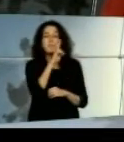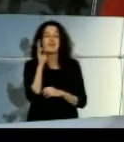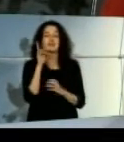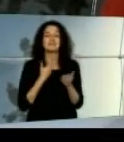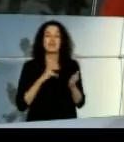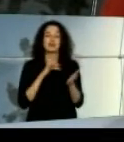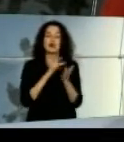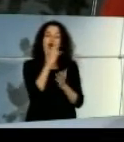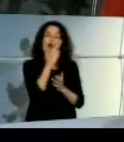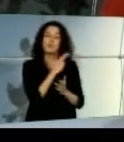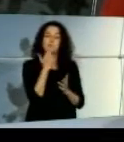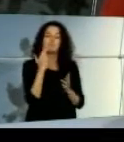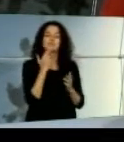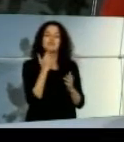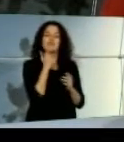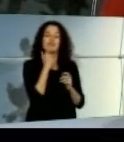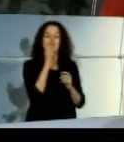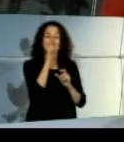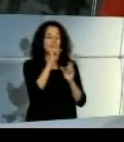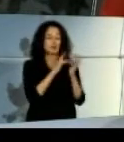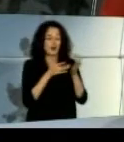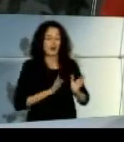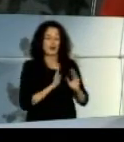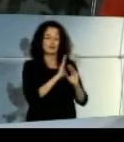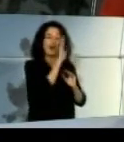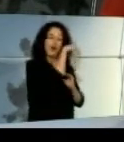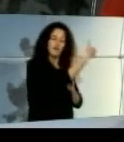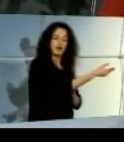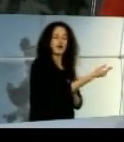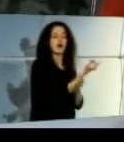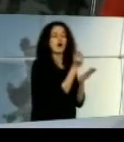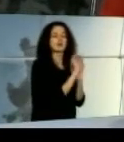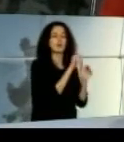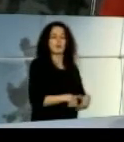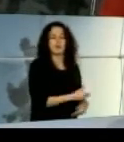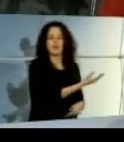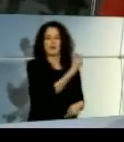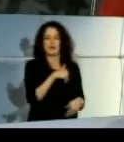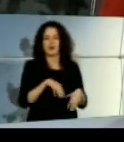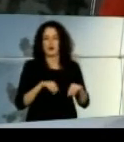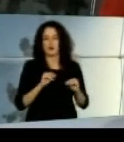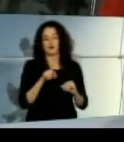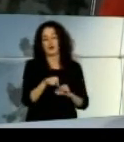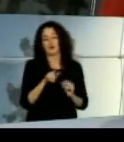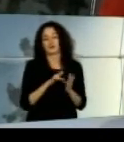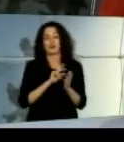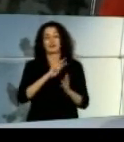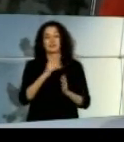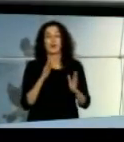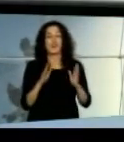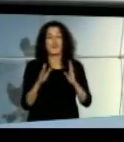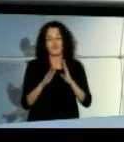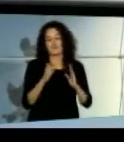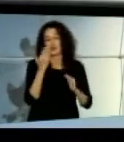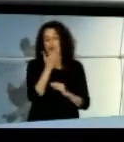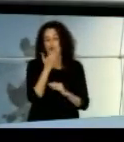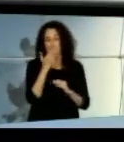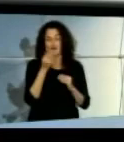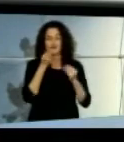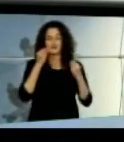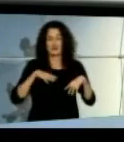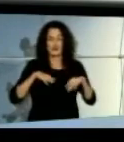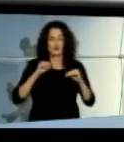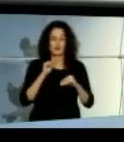estaban fuera otra vez a Burgos. Y así empezó la historia un poco de la segunda fase del Colegio de Sordos de Burgos. Muchos años, ¿no?,